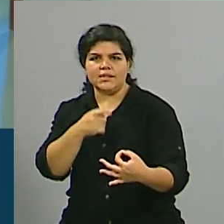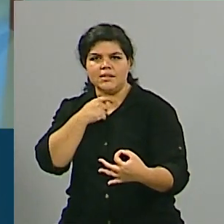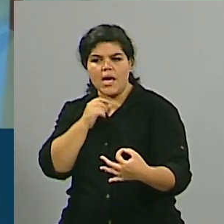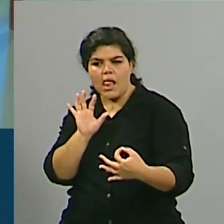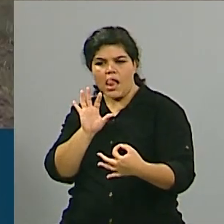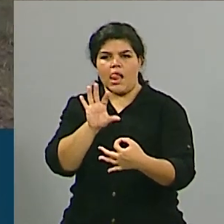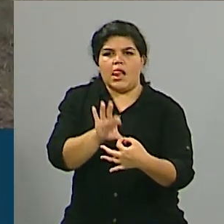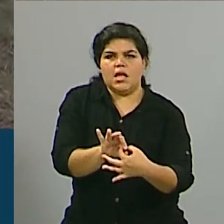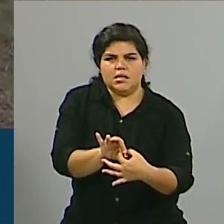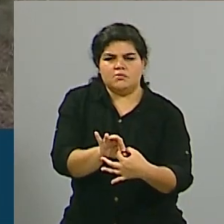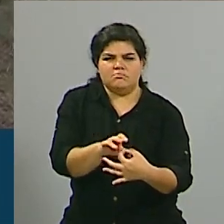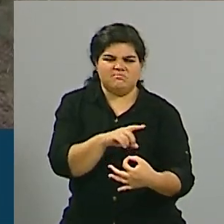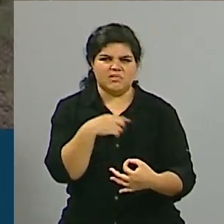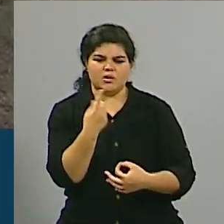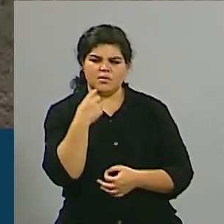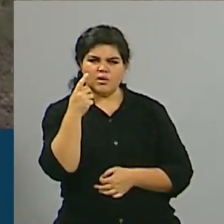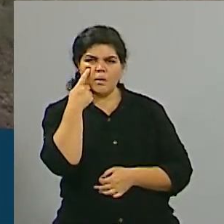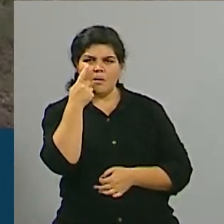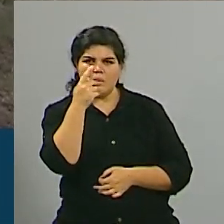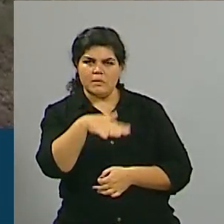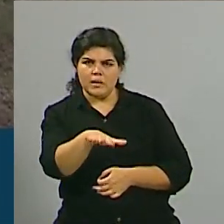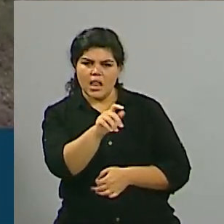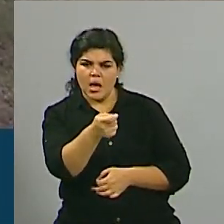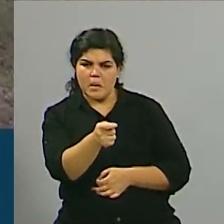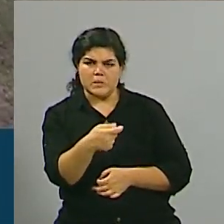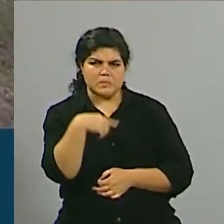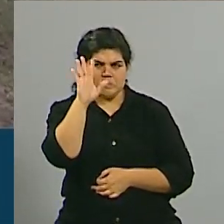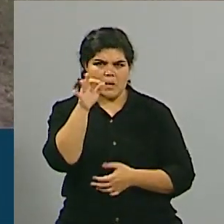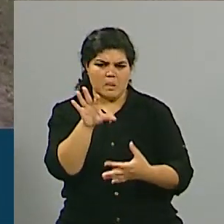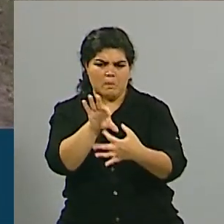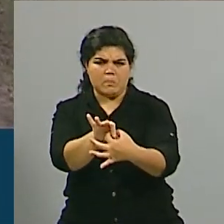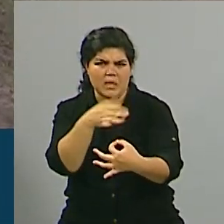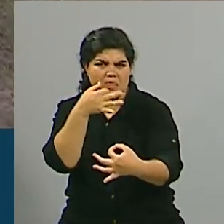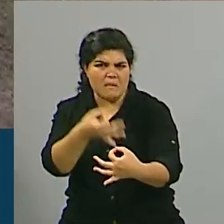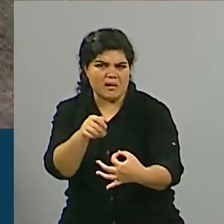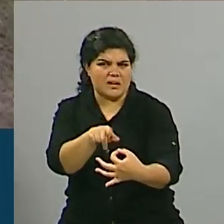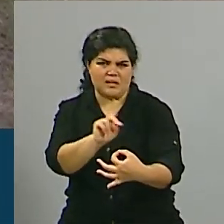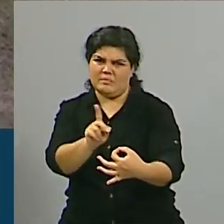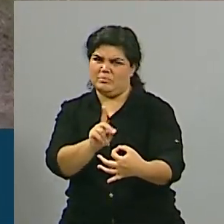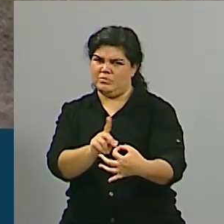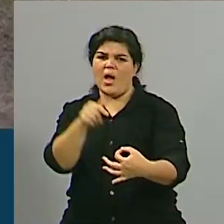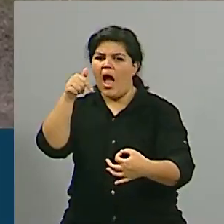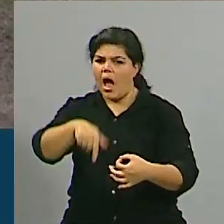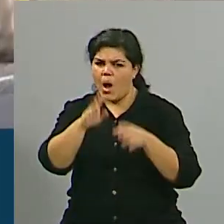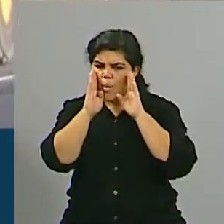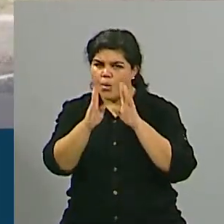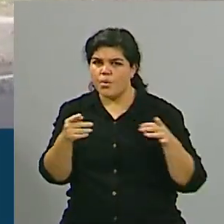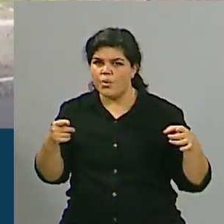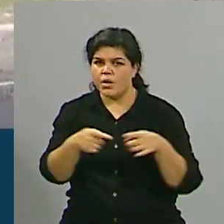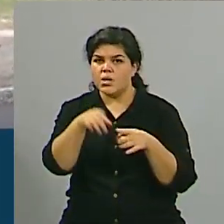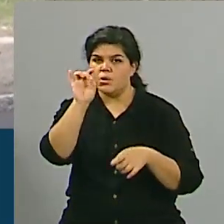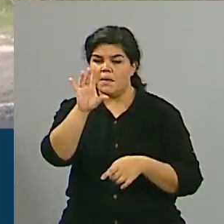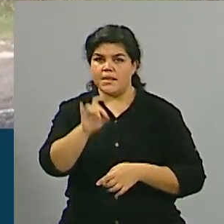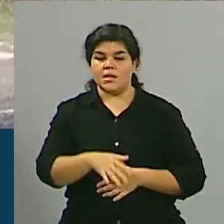unidad que sabemos los lavallinos que no es. Y de los últimos 22 años del señor Intendente le ganó a él y a su equipo la soberbia